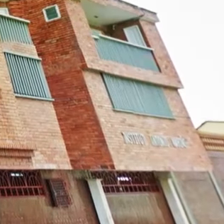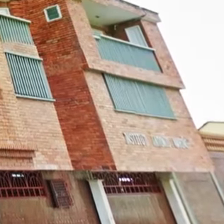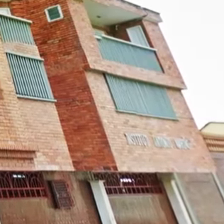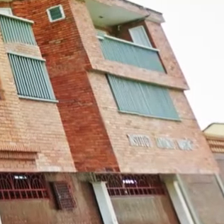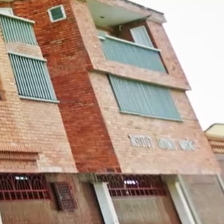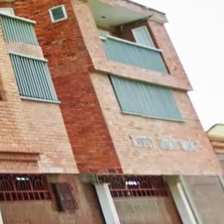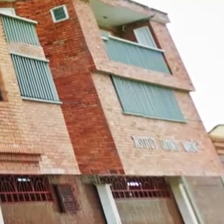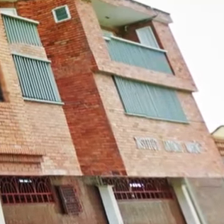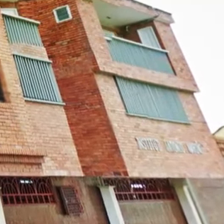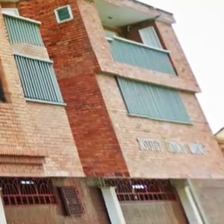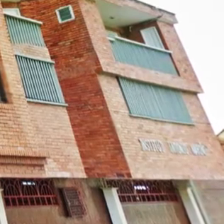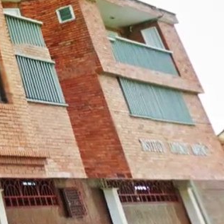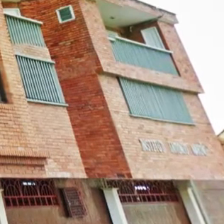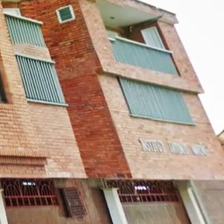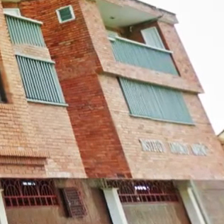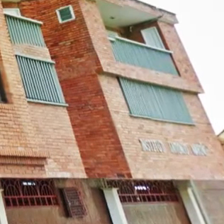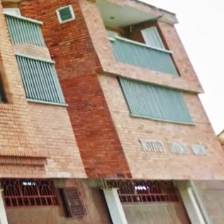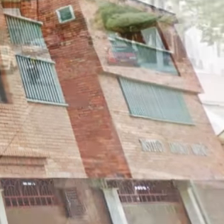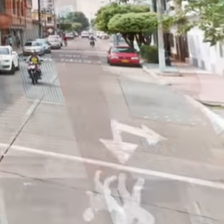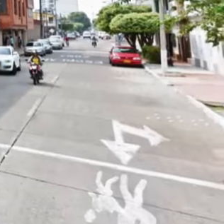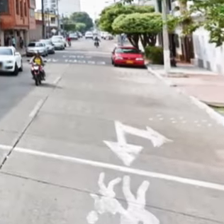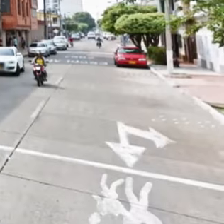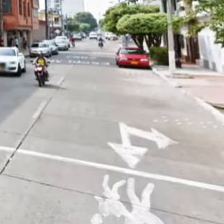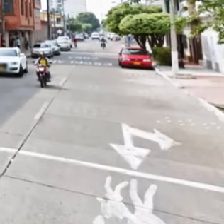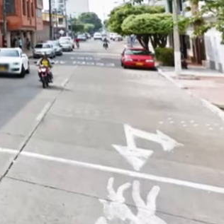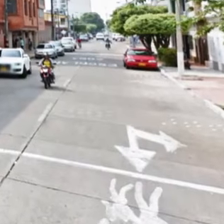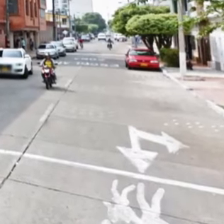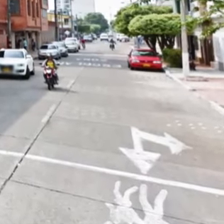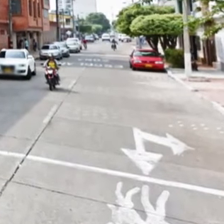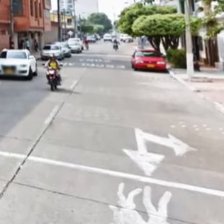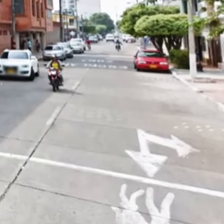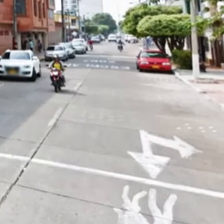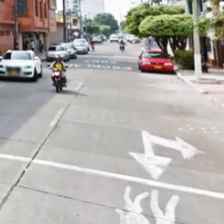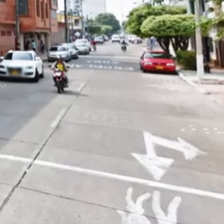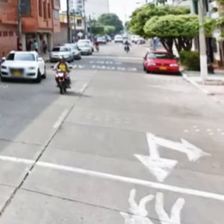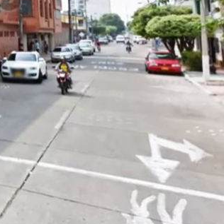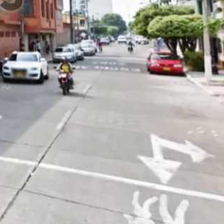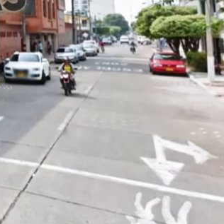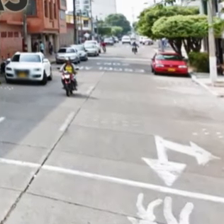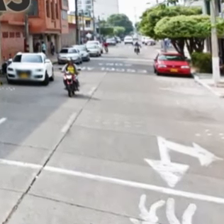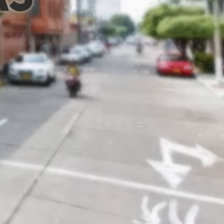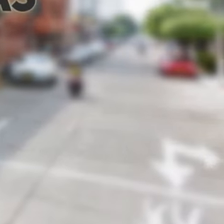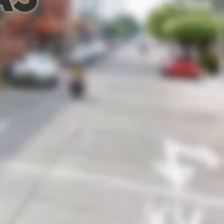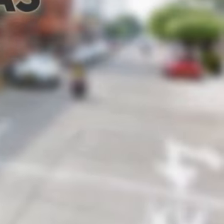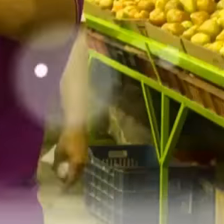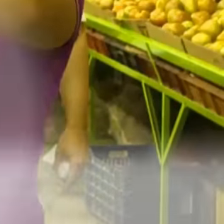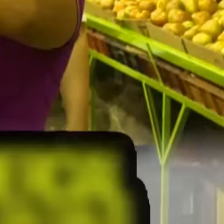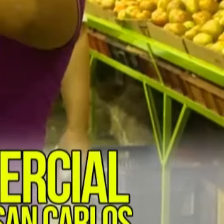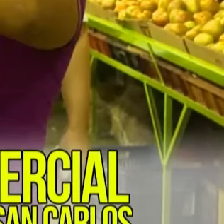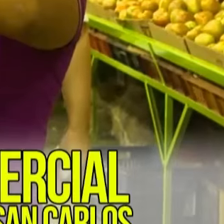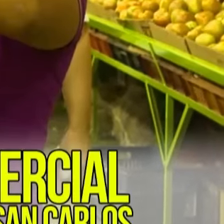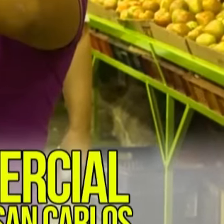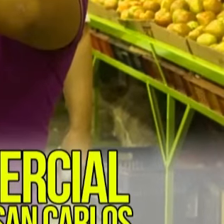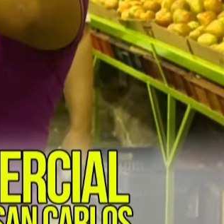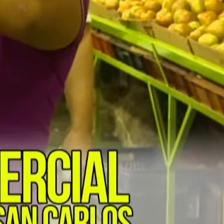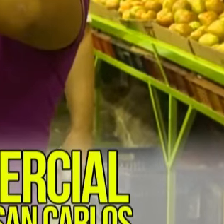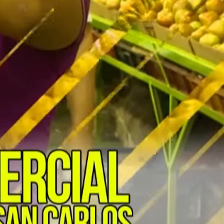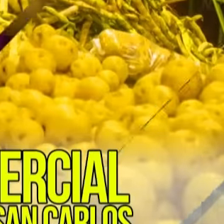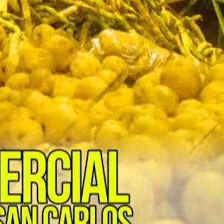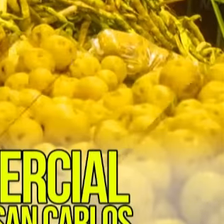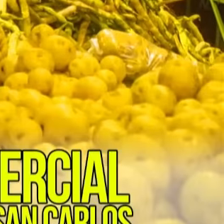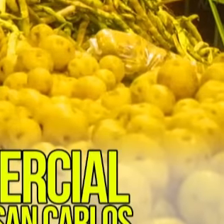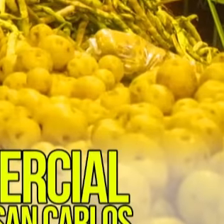académica. Seguimos construyendo nuevos y mejores espacios educativos. Conócelos muy pronto, inscripciones abiertas. Si lo que buscas